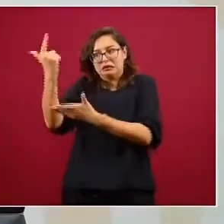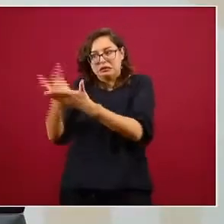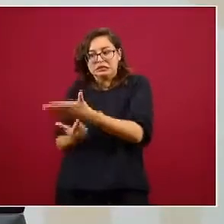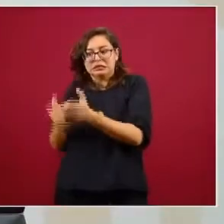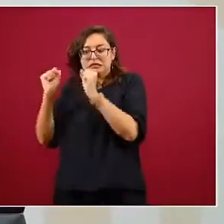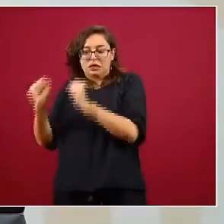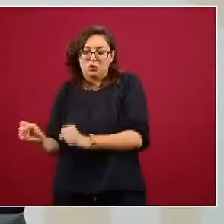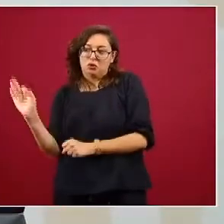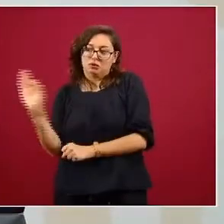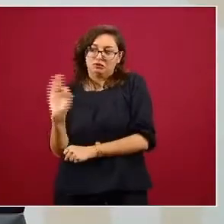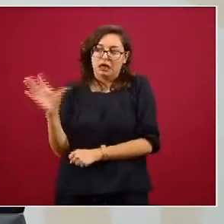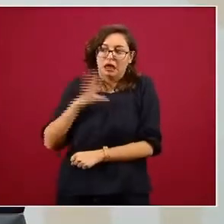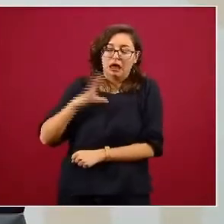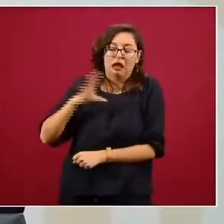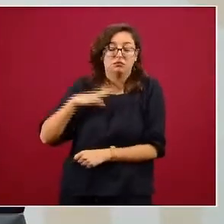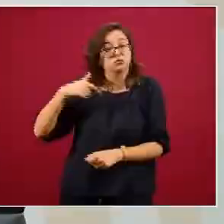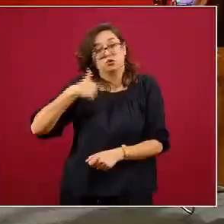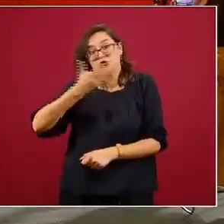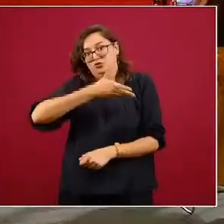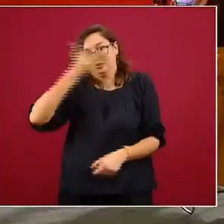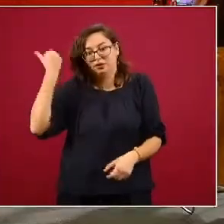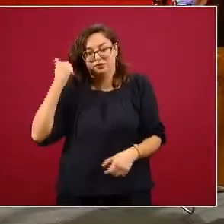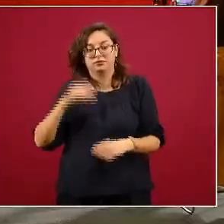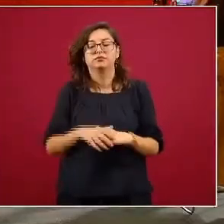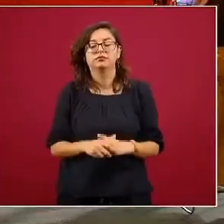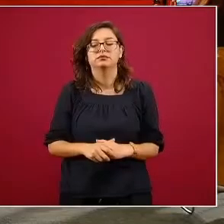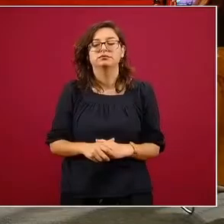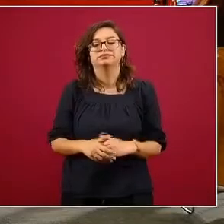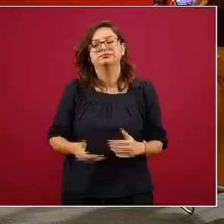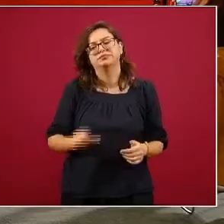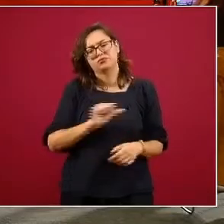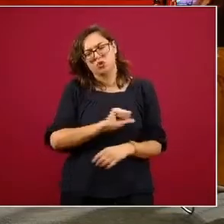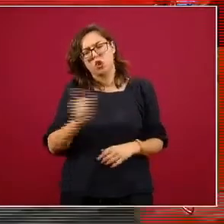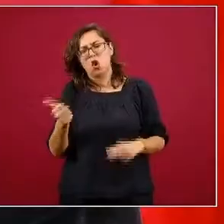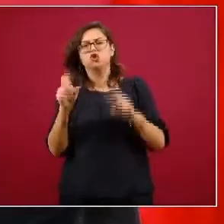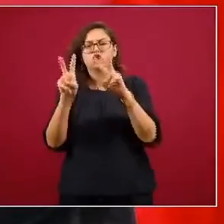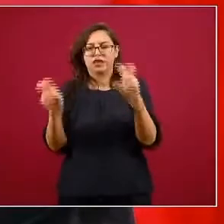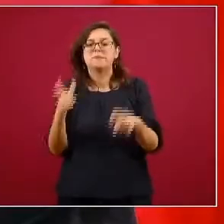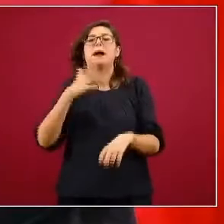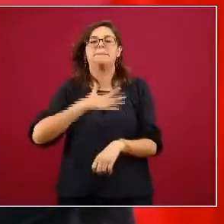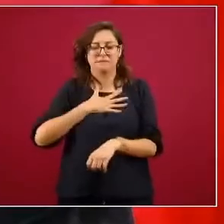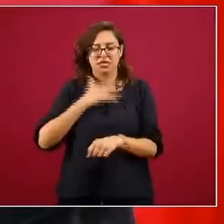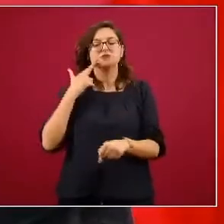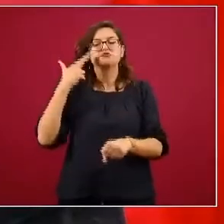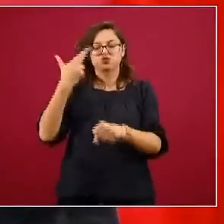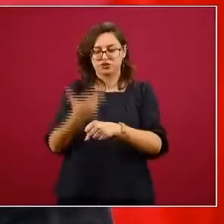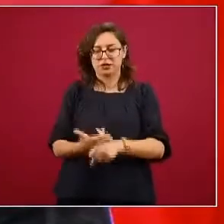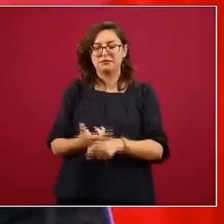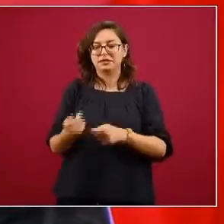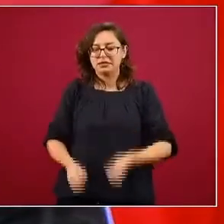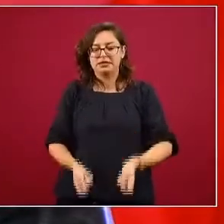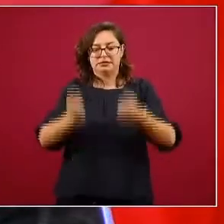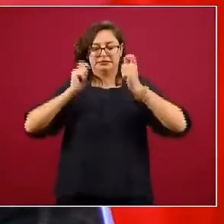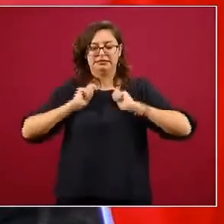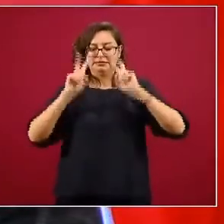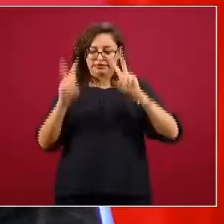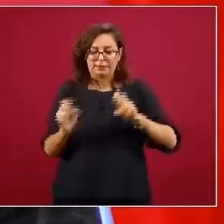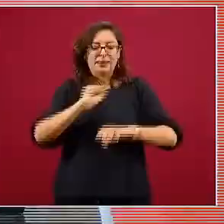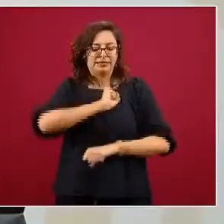veo que hay participación. Sobre lo otro, y que es lo que me corresponde o nos corresponde en el lado de